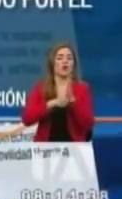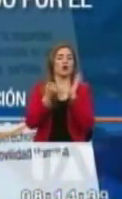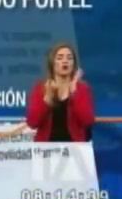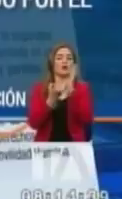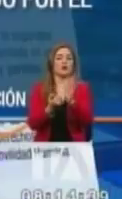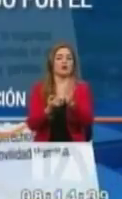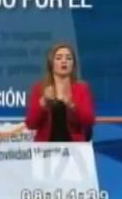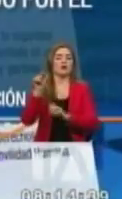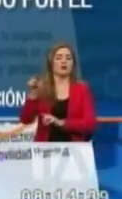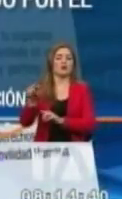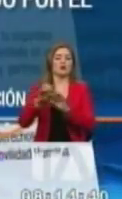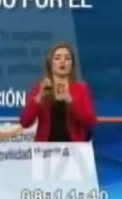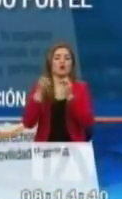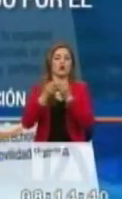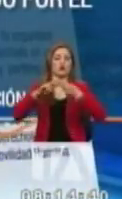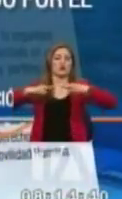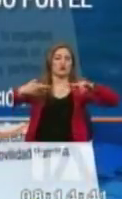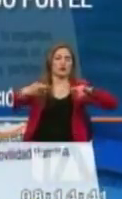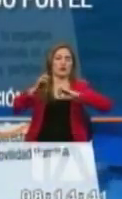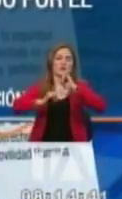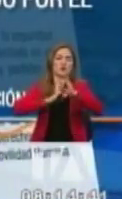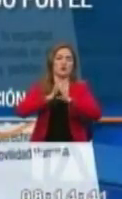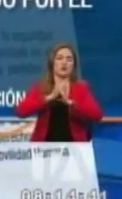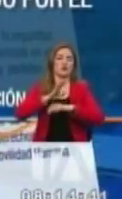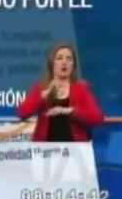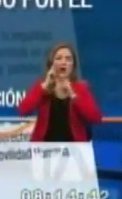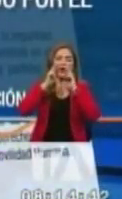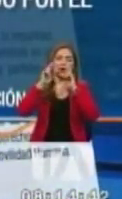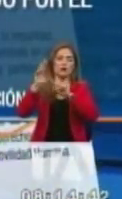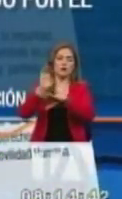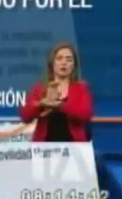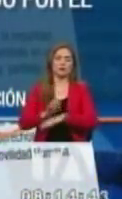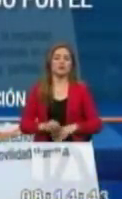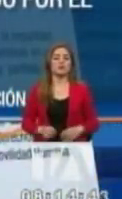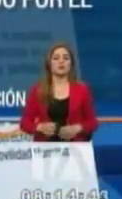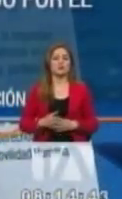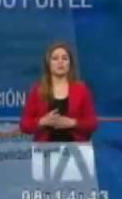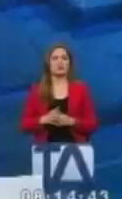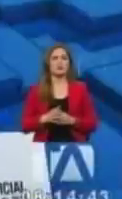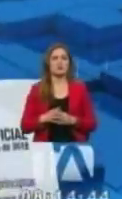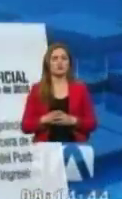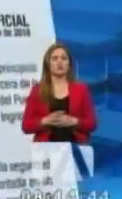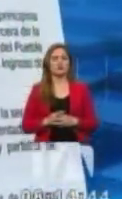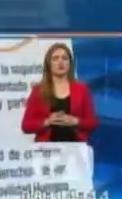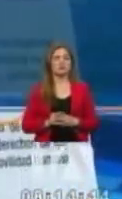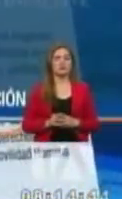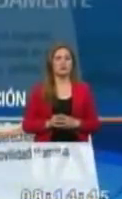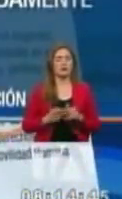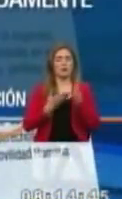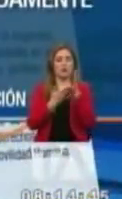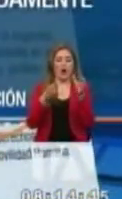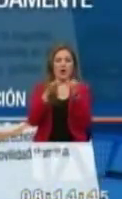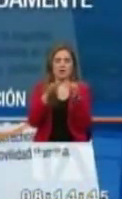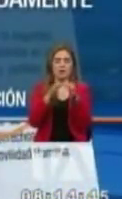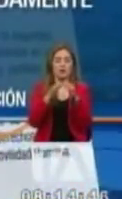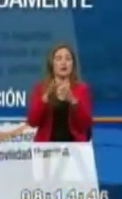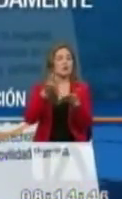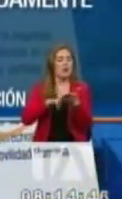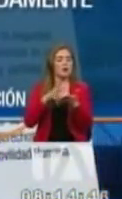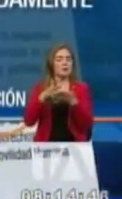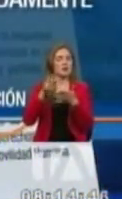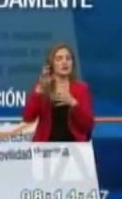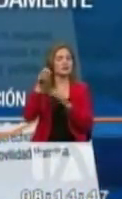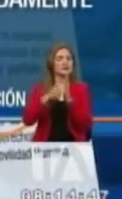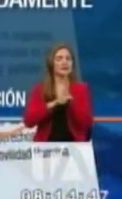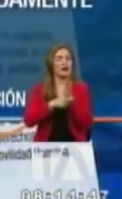emitido por un organismo regional o internacional reconocido por el gobierno del ecuador y con la presentación de un certificado de validez de